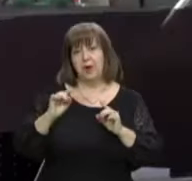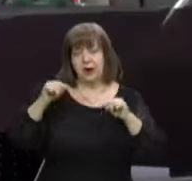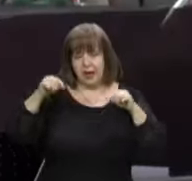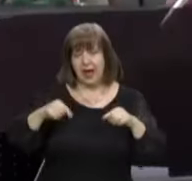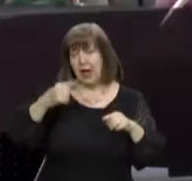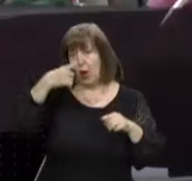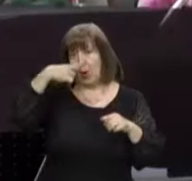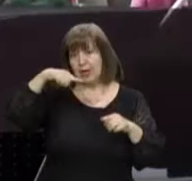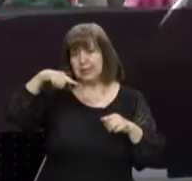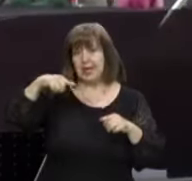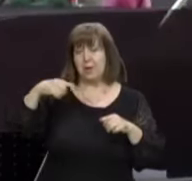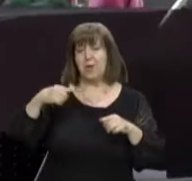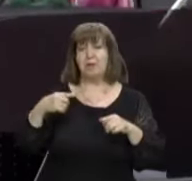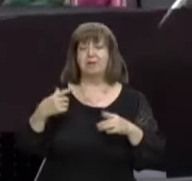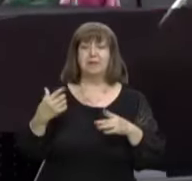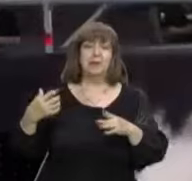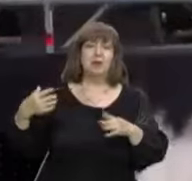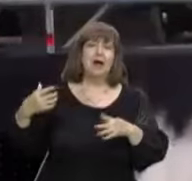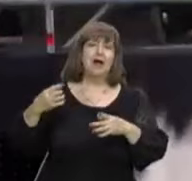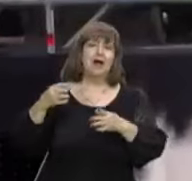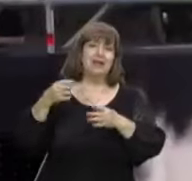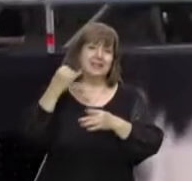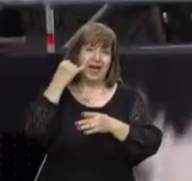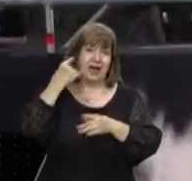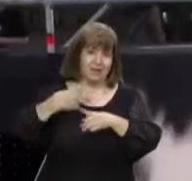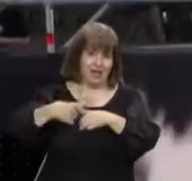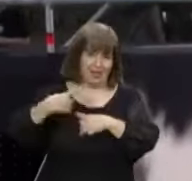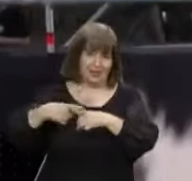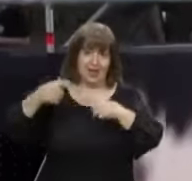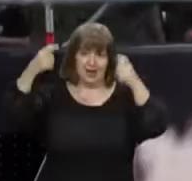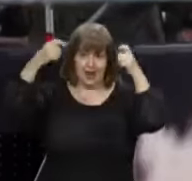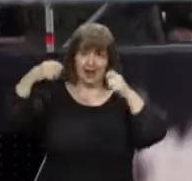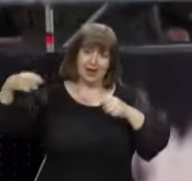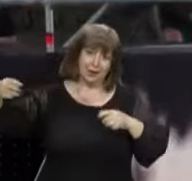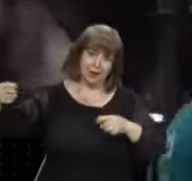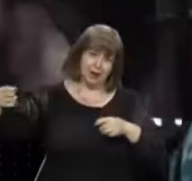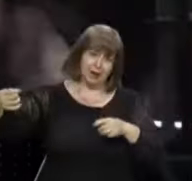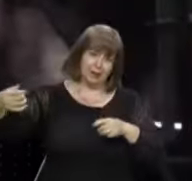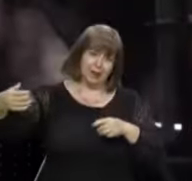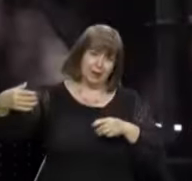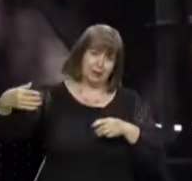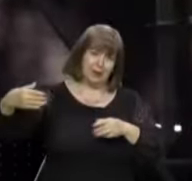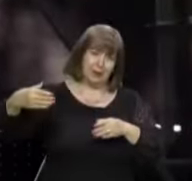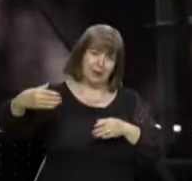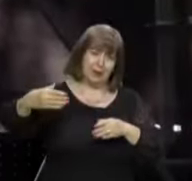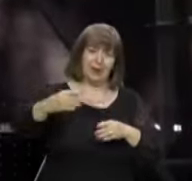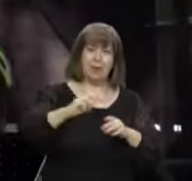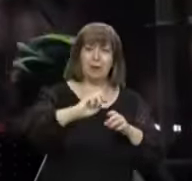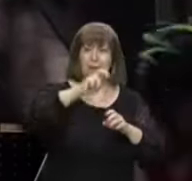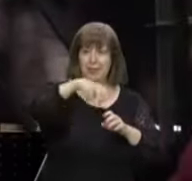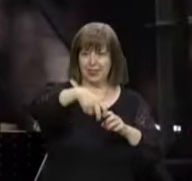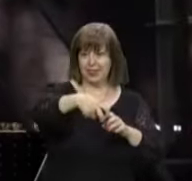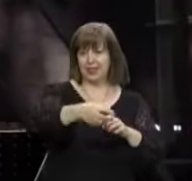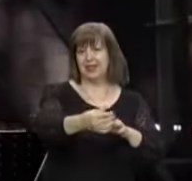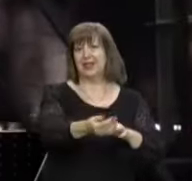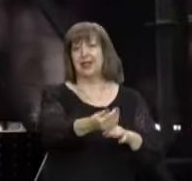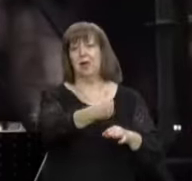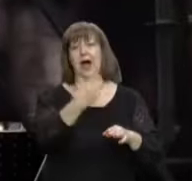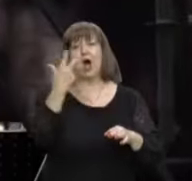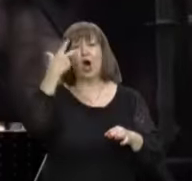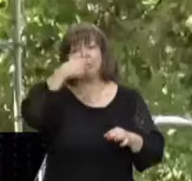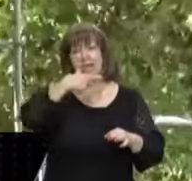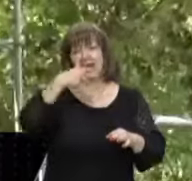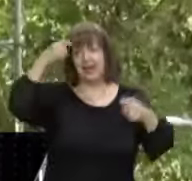allí se realiza un acto que es muy conocido, es privado, que es la serenata de las reinas,